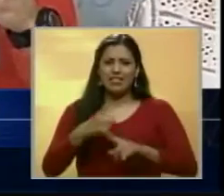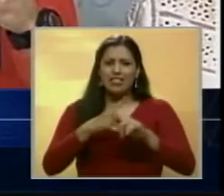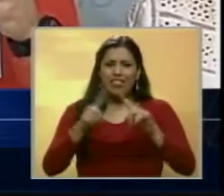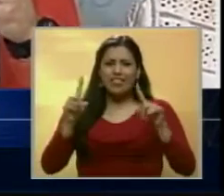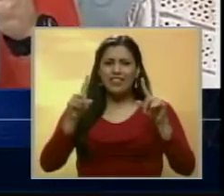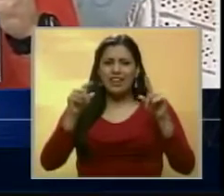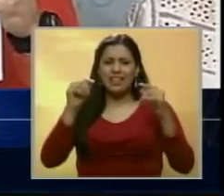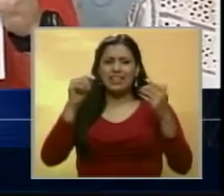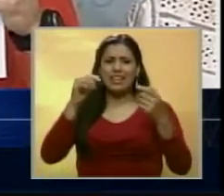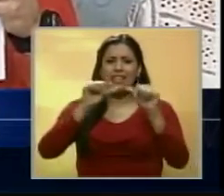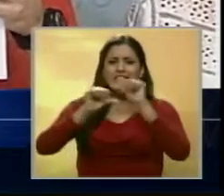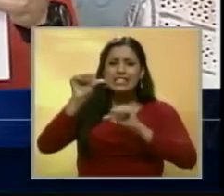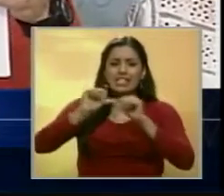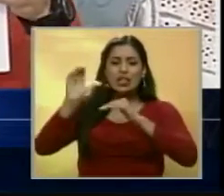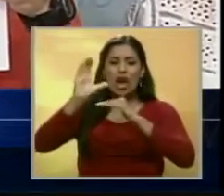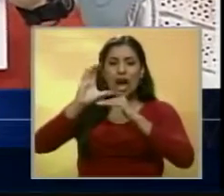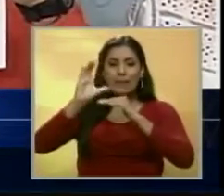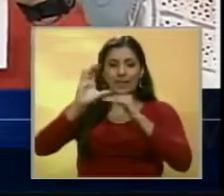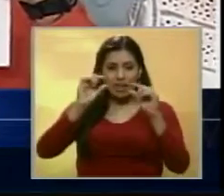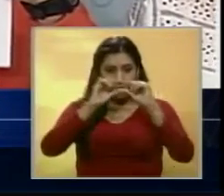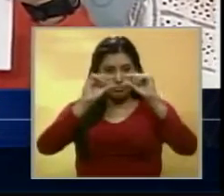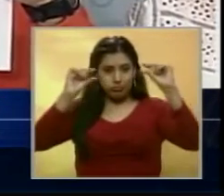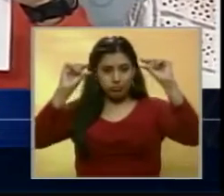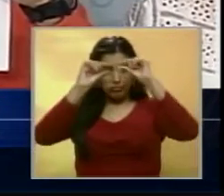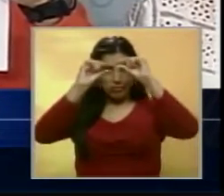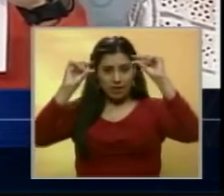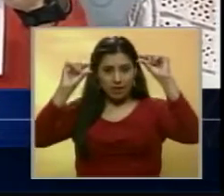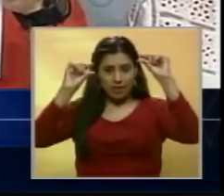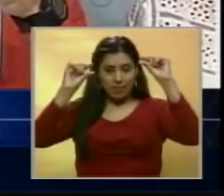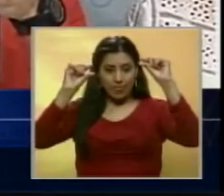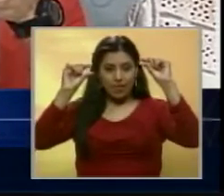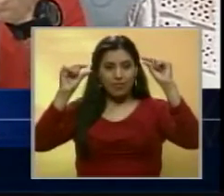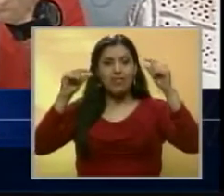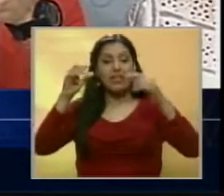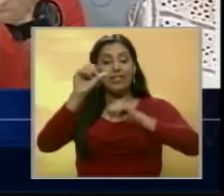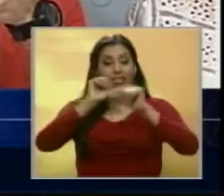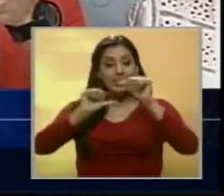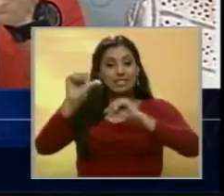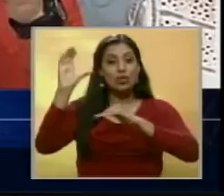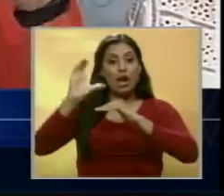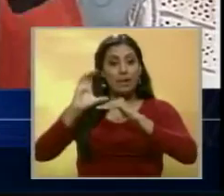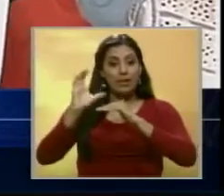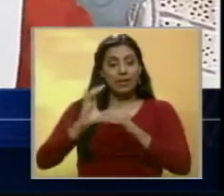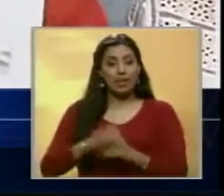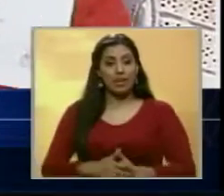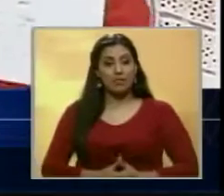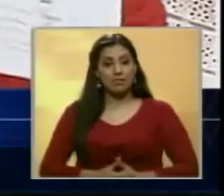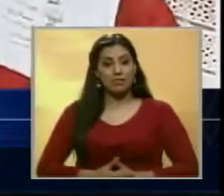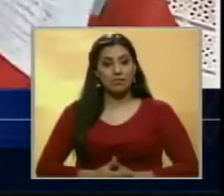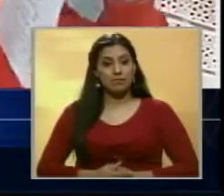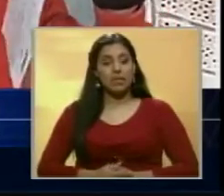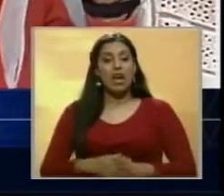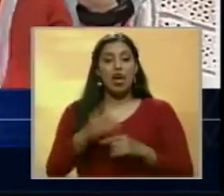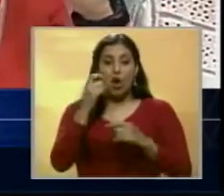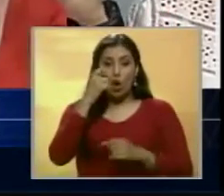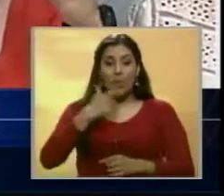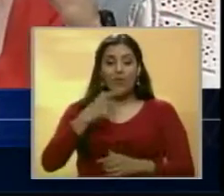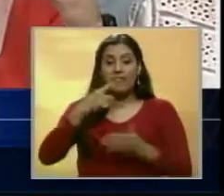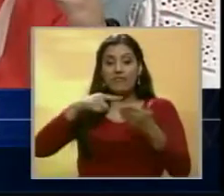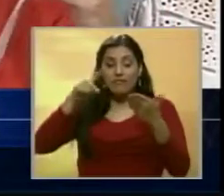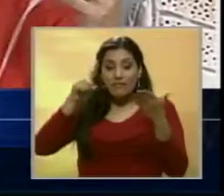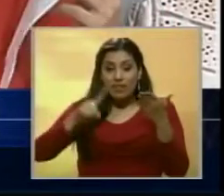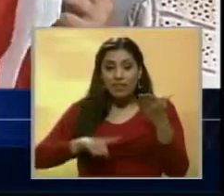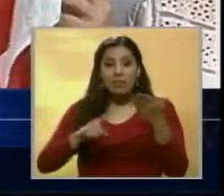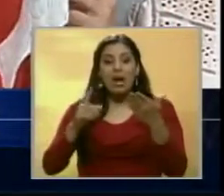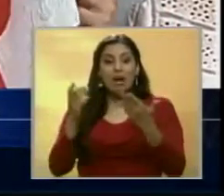Distrito Capital, decía la planilla aquí arriba, la entidad Distrito Capital, y él firmó, bueno, le